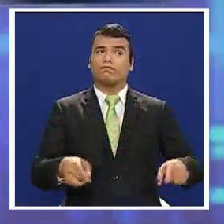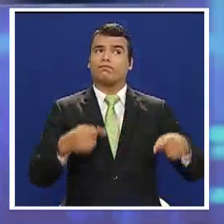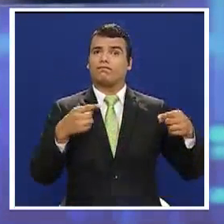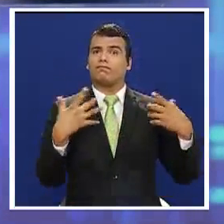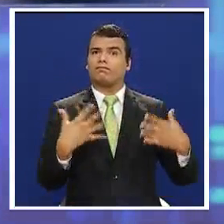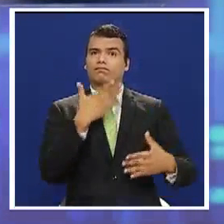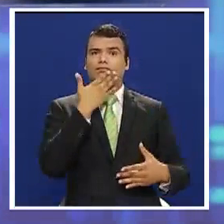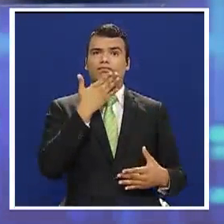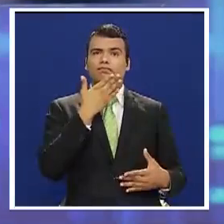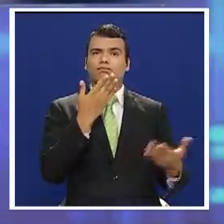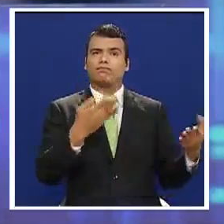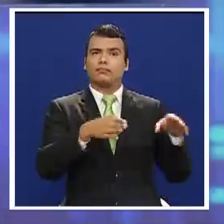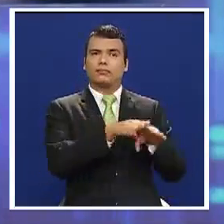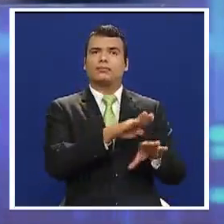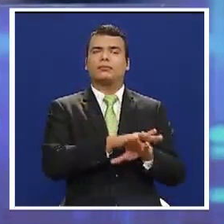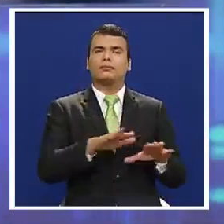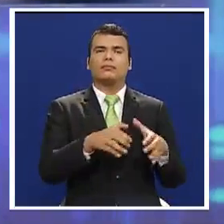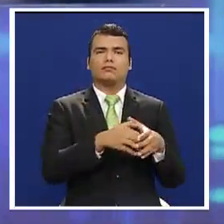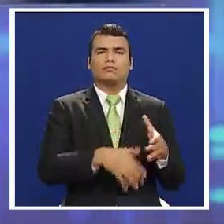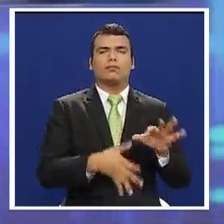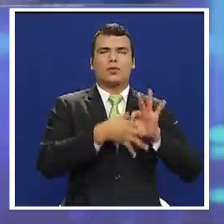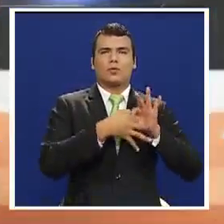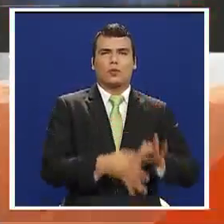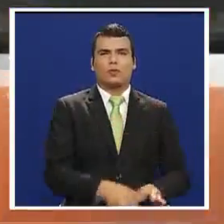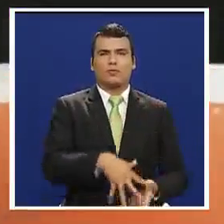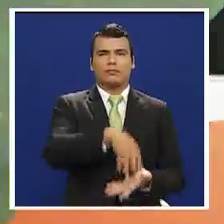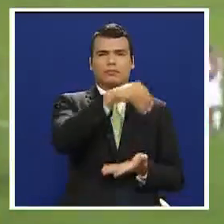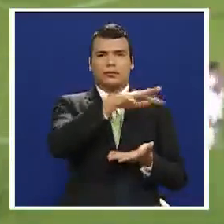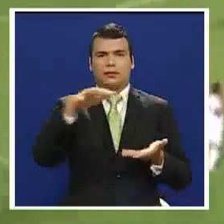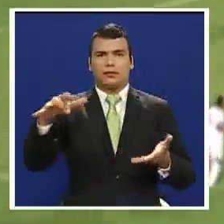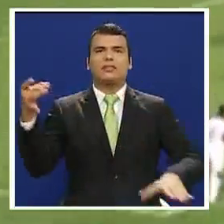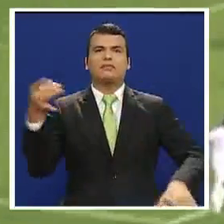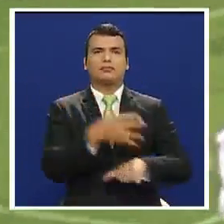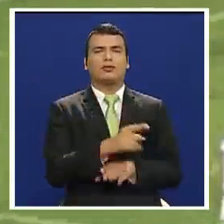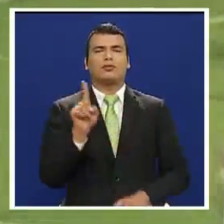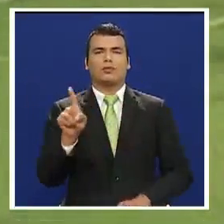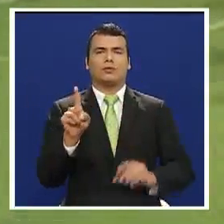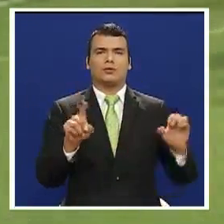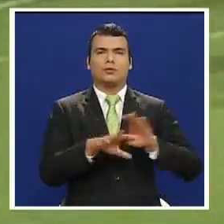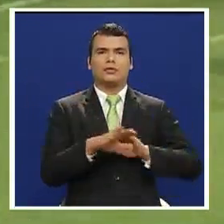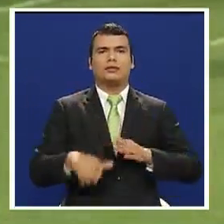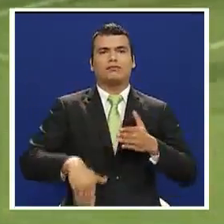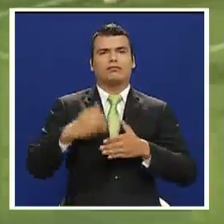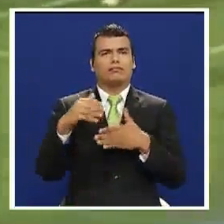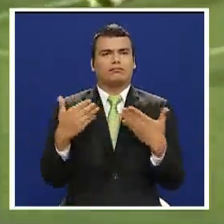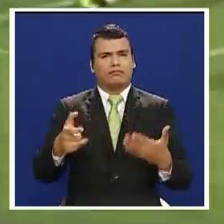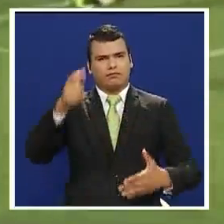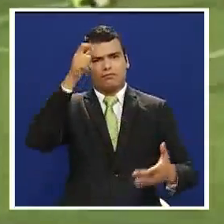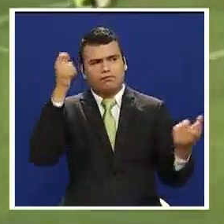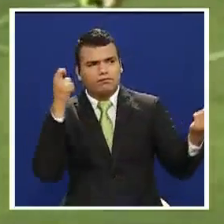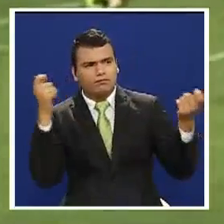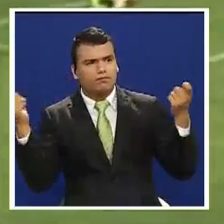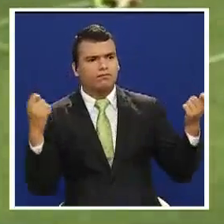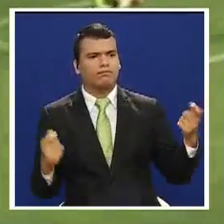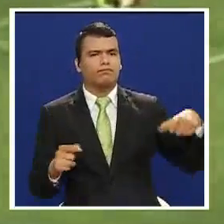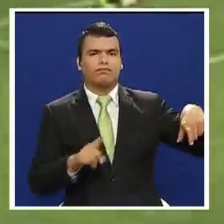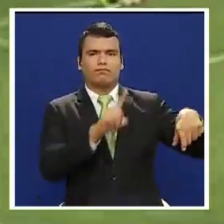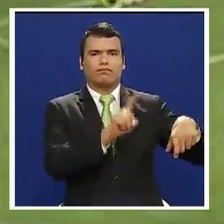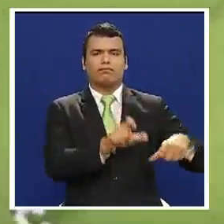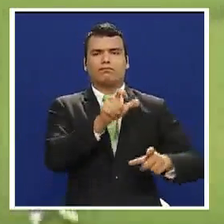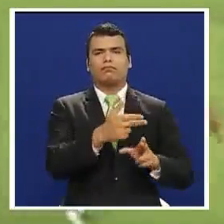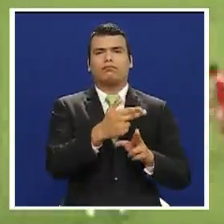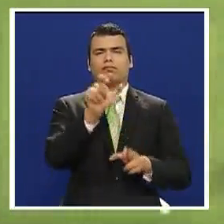familia y espera que la justicia finalmente no haga más grande la tragedia que vive, pues de estos negocios hoy solo recuerda que mientras la violencia del